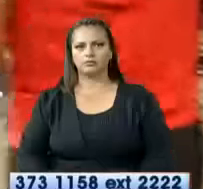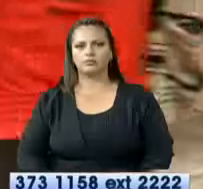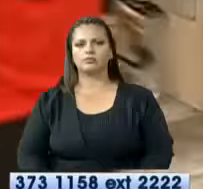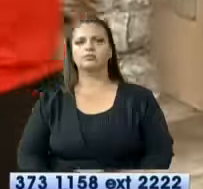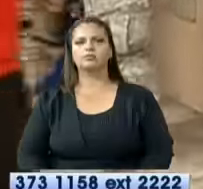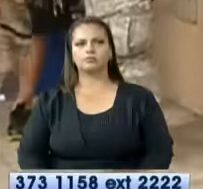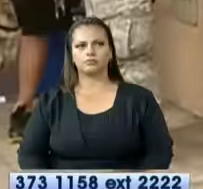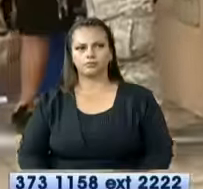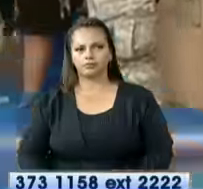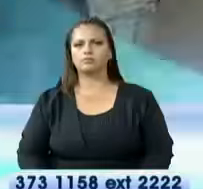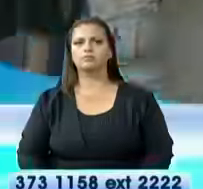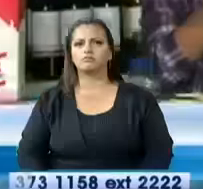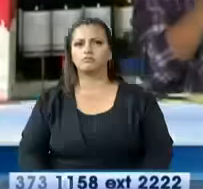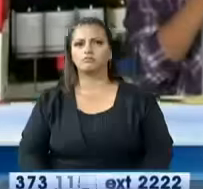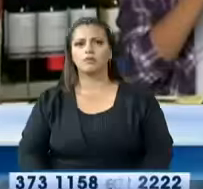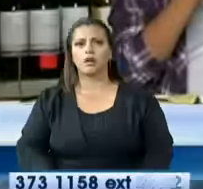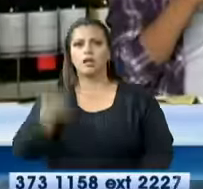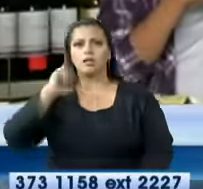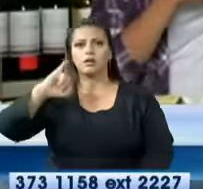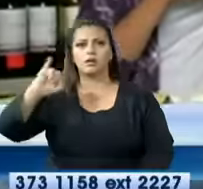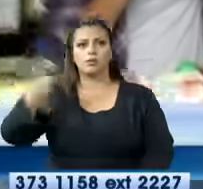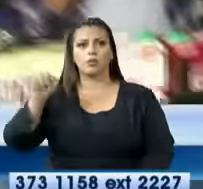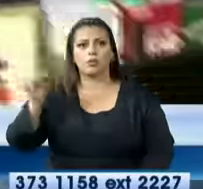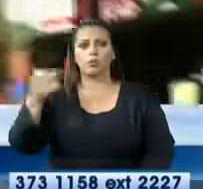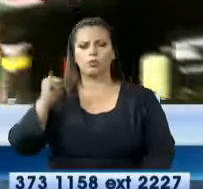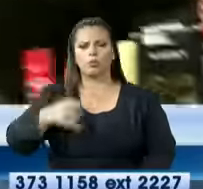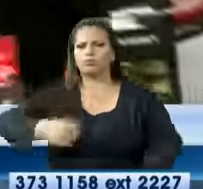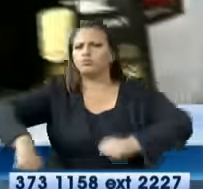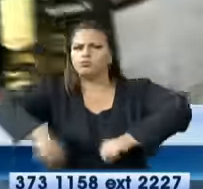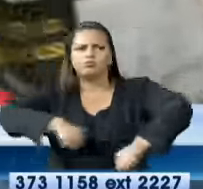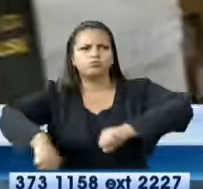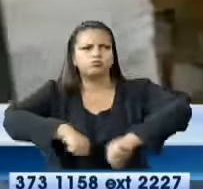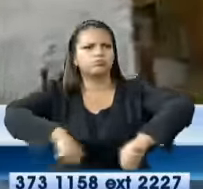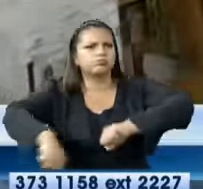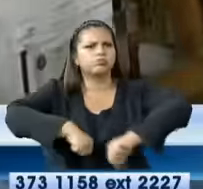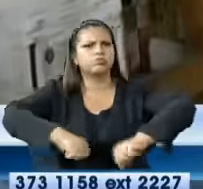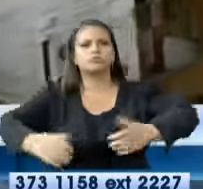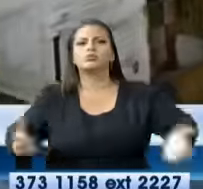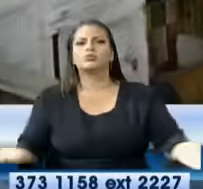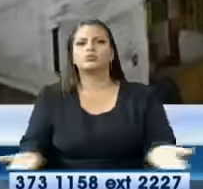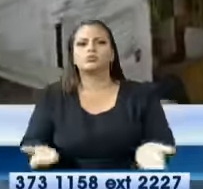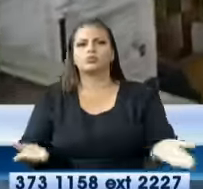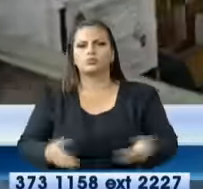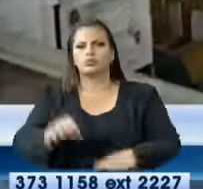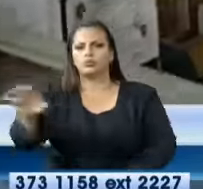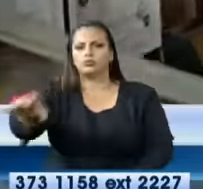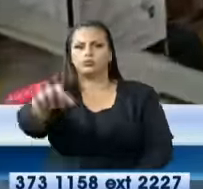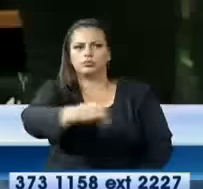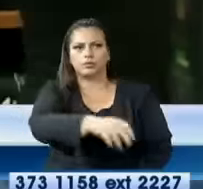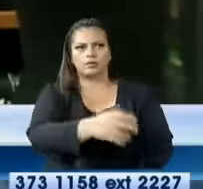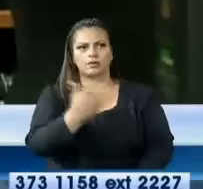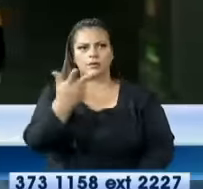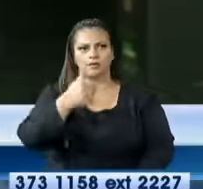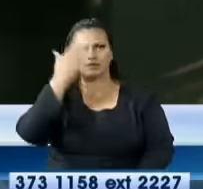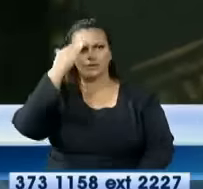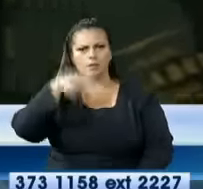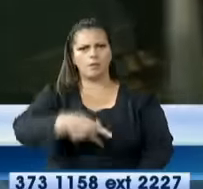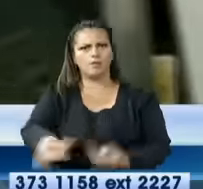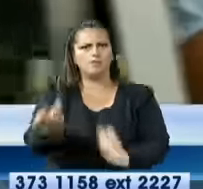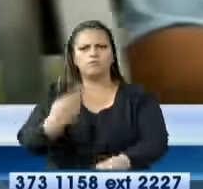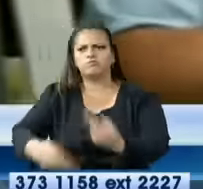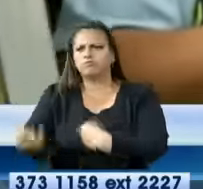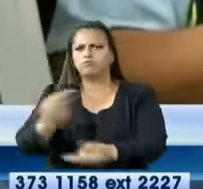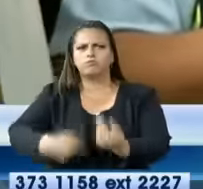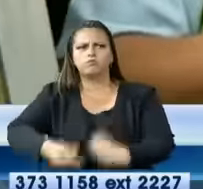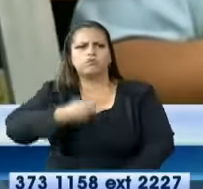El operativo de este jueves se desarrolló en tres sitios prioritarios para la aduana debido al volumen de ventas. Las